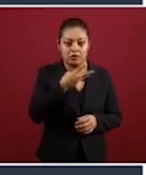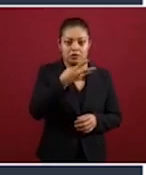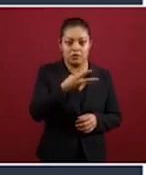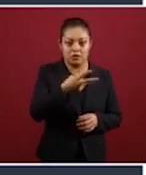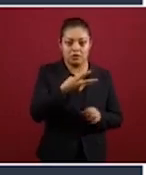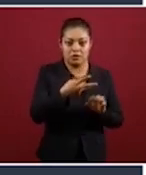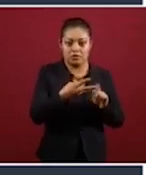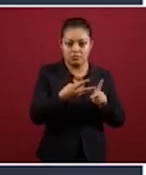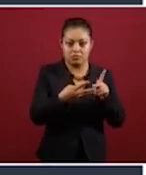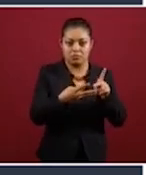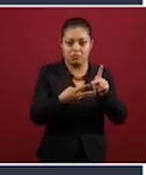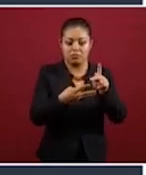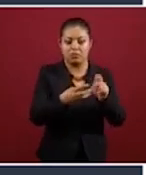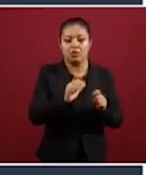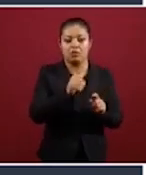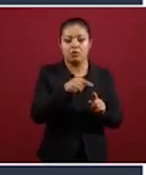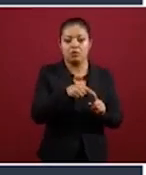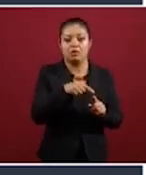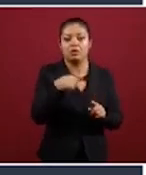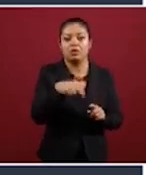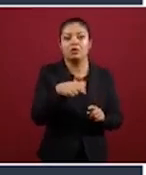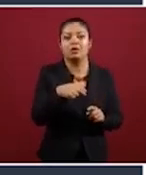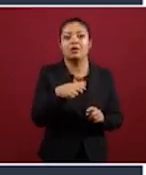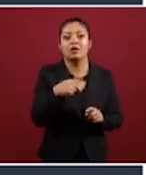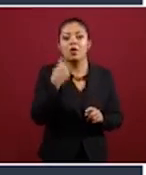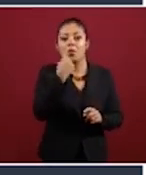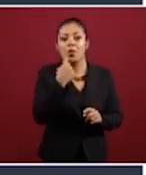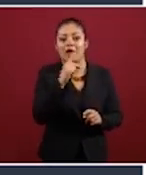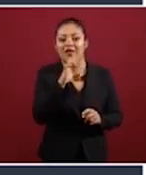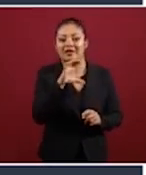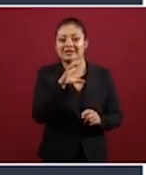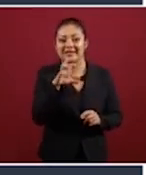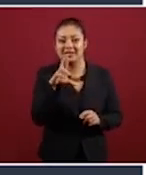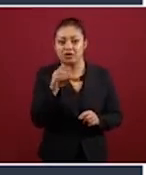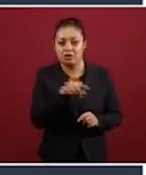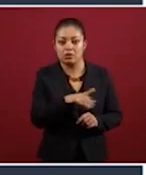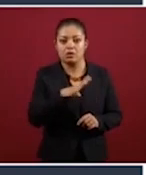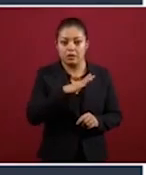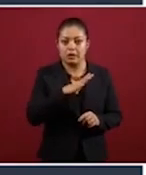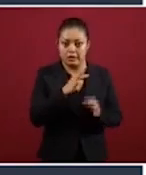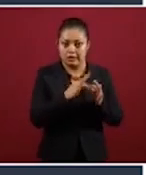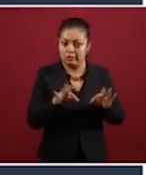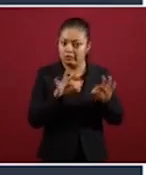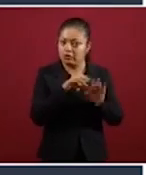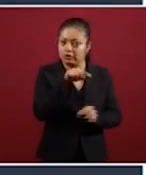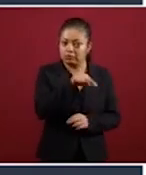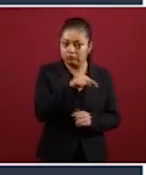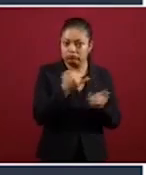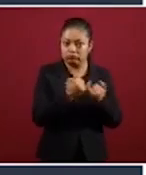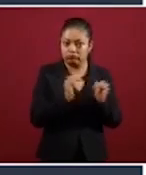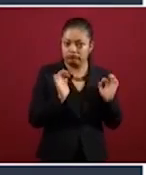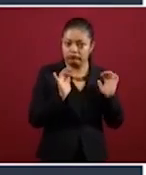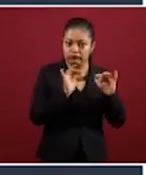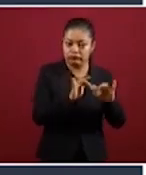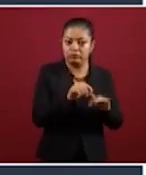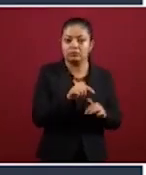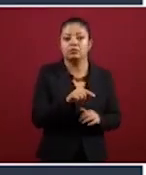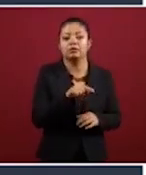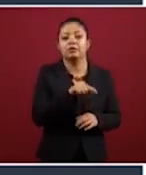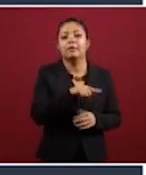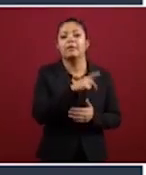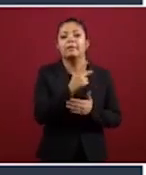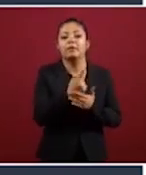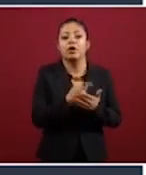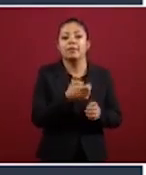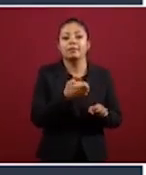hay un punto fundamental que es Boca del Cerro, donde se estará ubicando una de las estaciones importantes, y esto dará un programa estatal que se